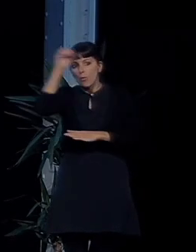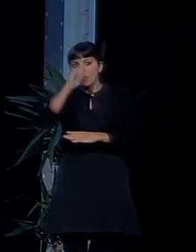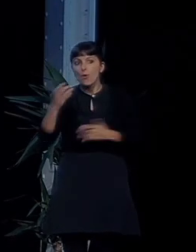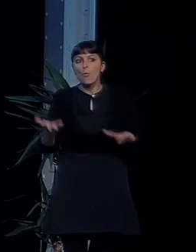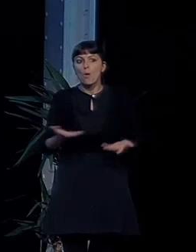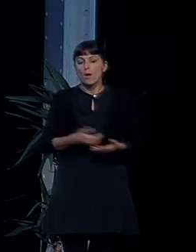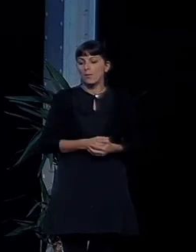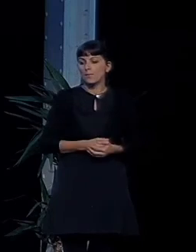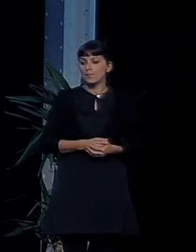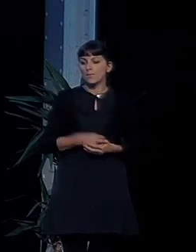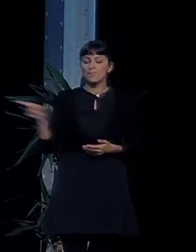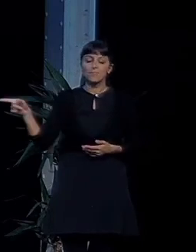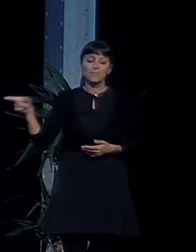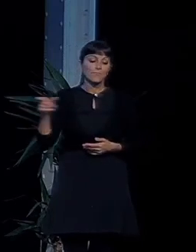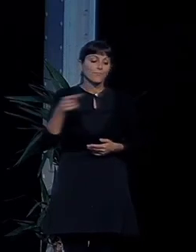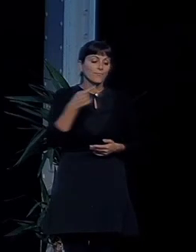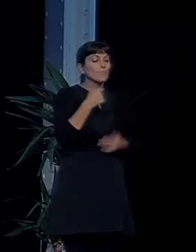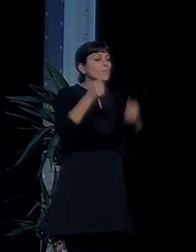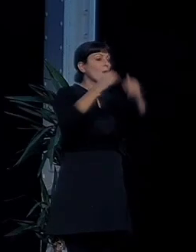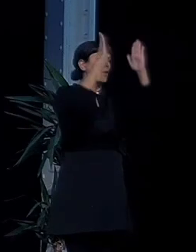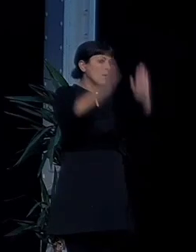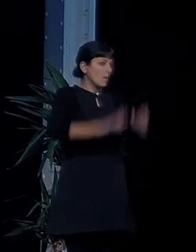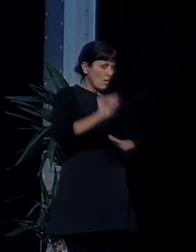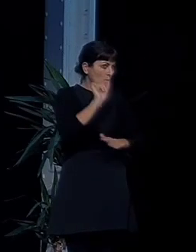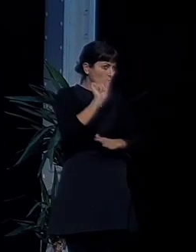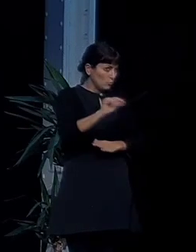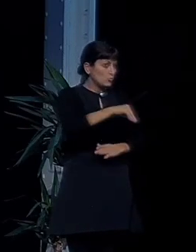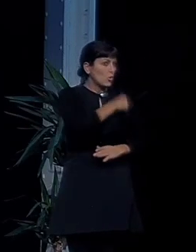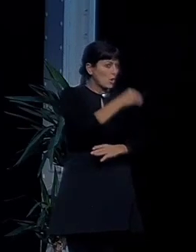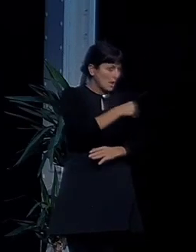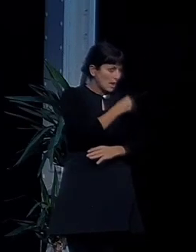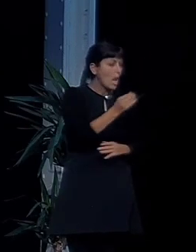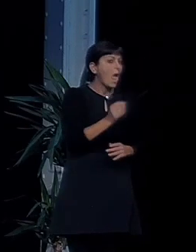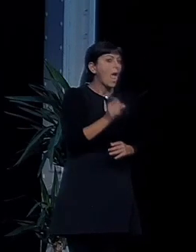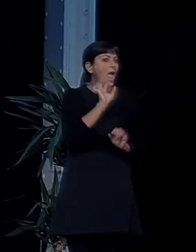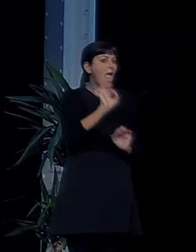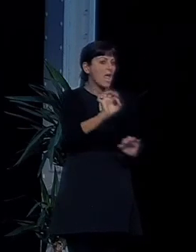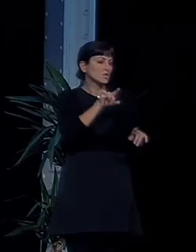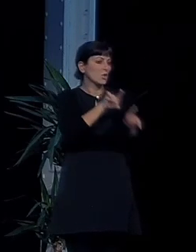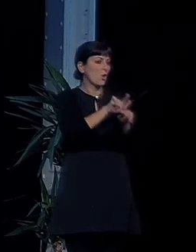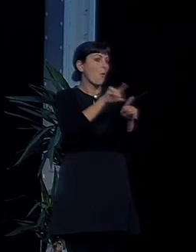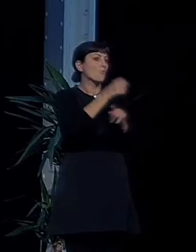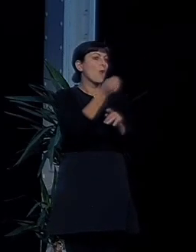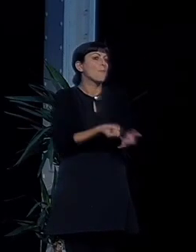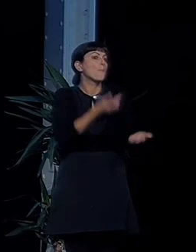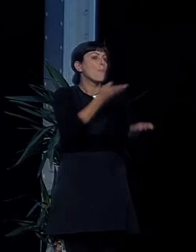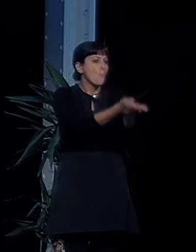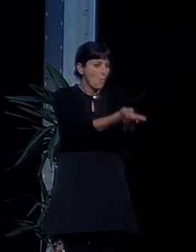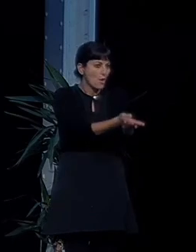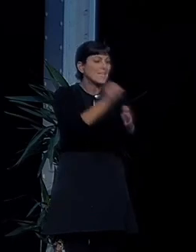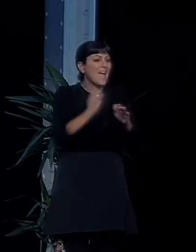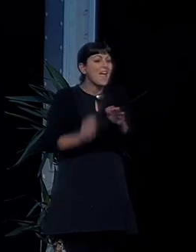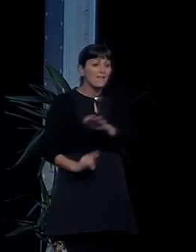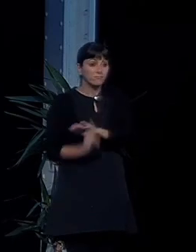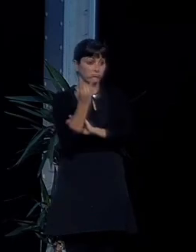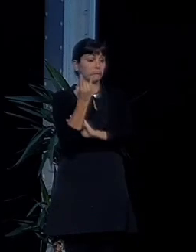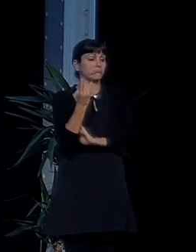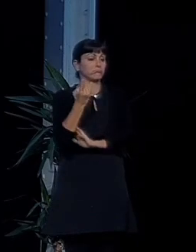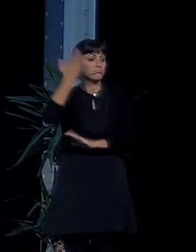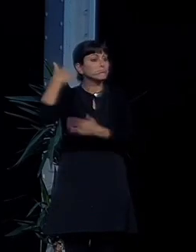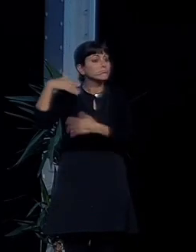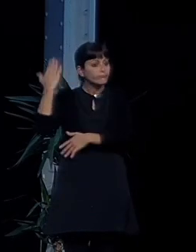pero el punto lila sí que fue una propuesta del movimiento feminista de las lilas, ¿no? En Euskal Herria. Y en su momento nace con una idea